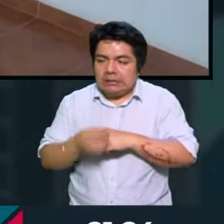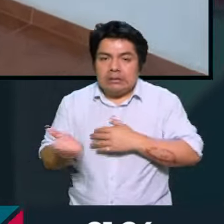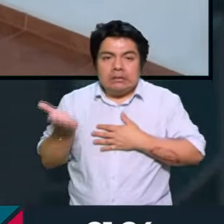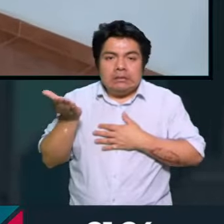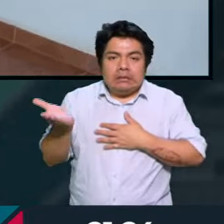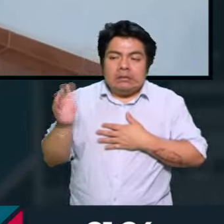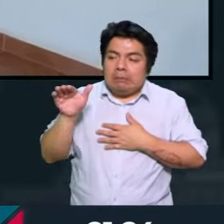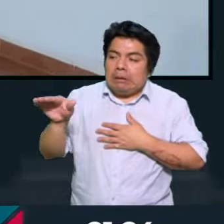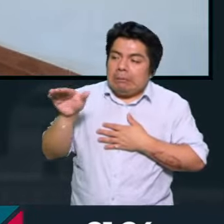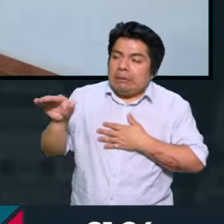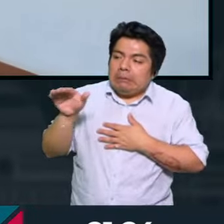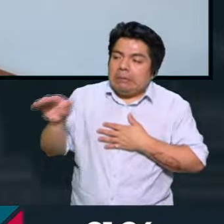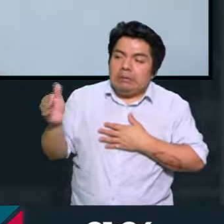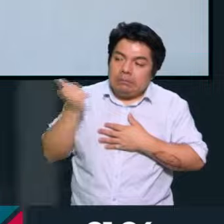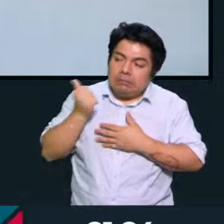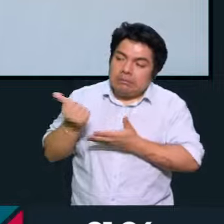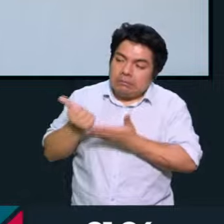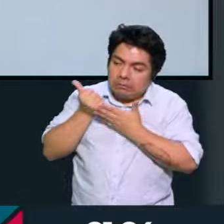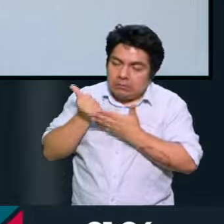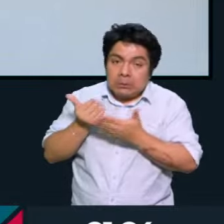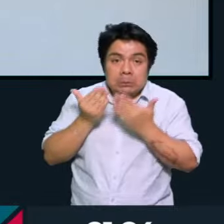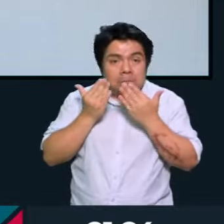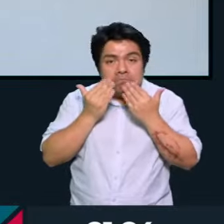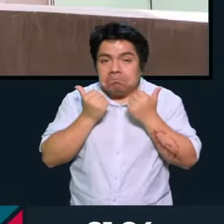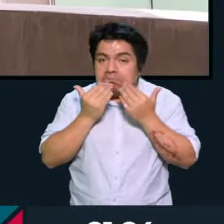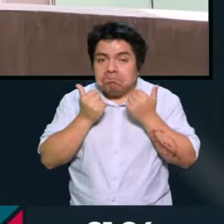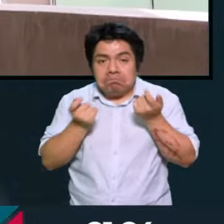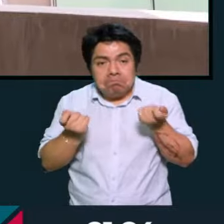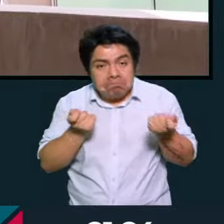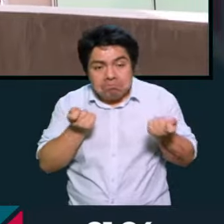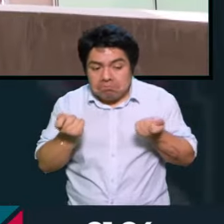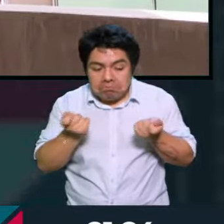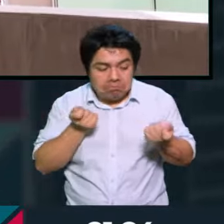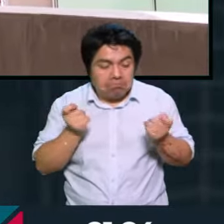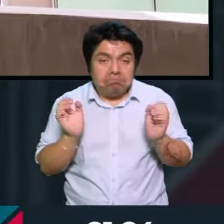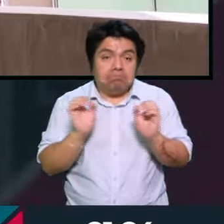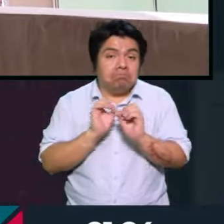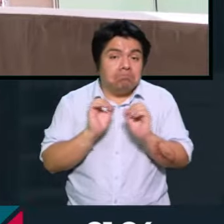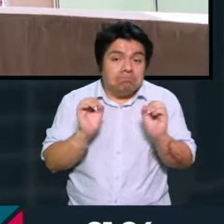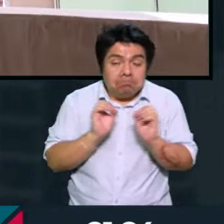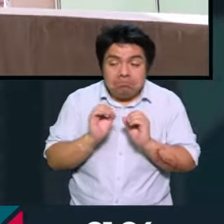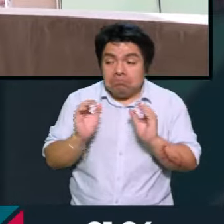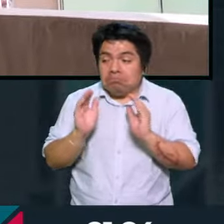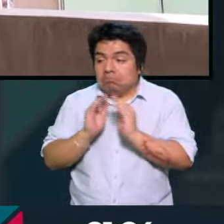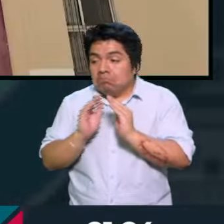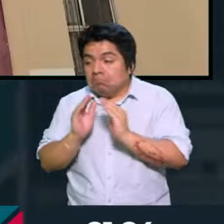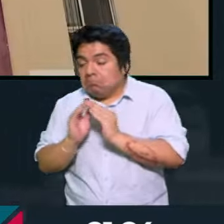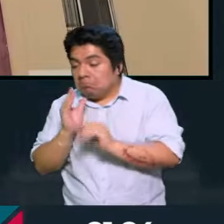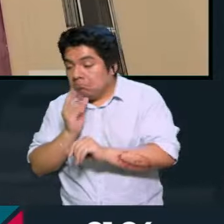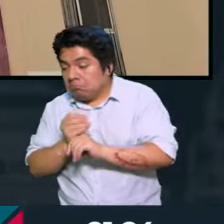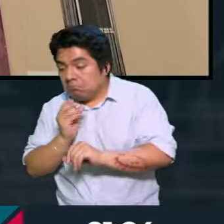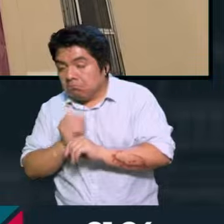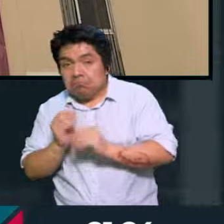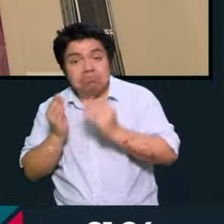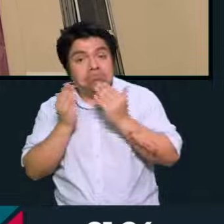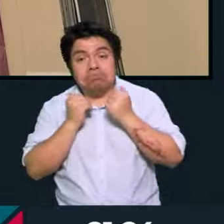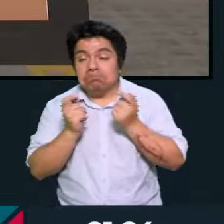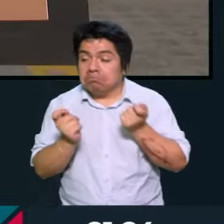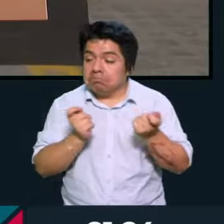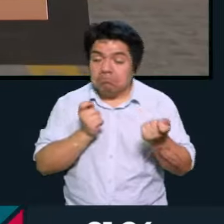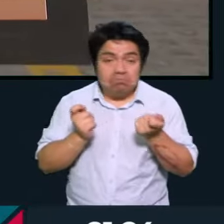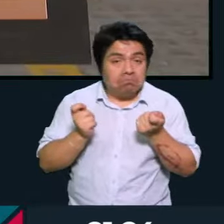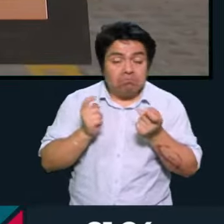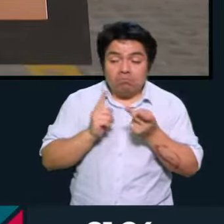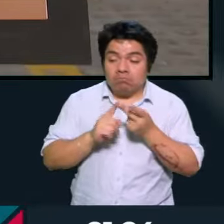atendiera cuanto antes. No estaba regulada la reconstrucción o rehabilitación de las viviendas unifamiliares, no estaba regulada